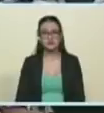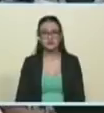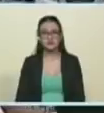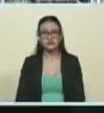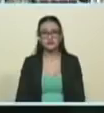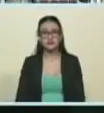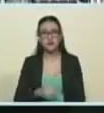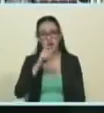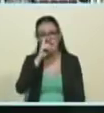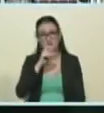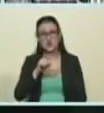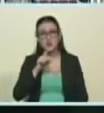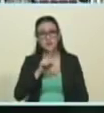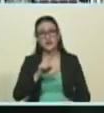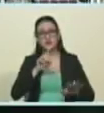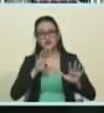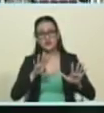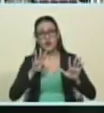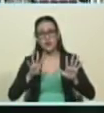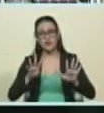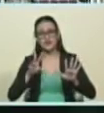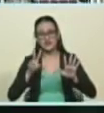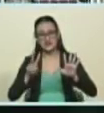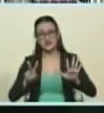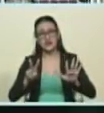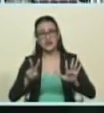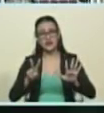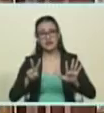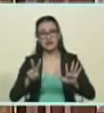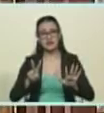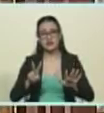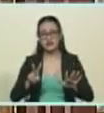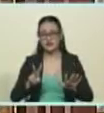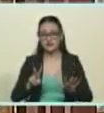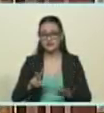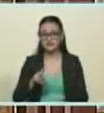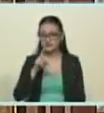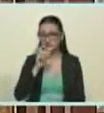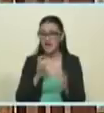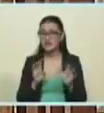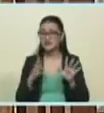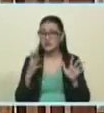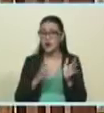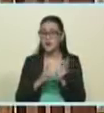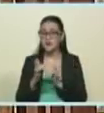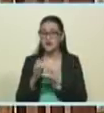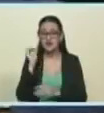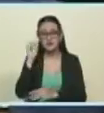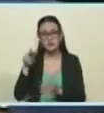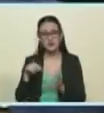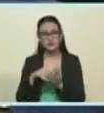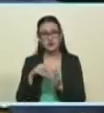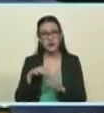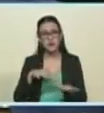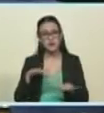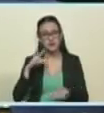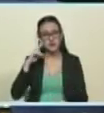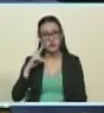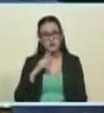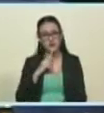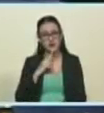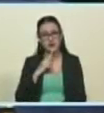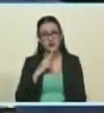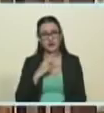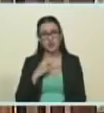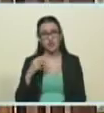Y en el año 97 decidimos, 19 de abril, 1997, en la Asamblea Nacional del Movimiento Bolivariano Revolucionario